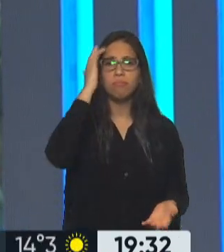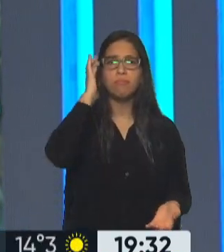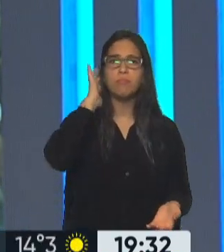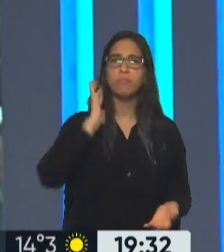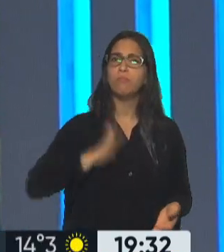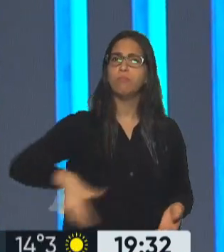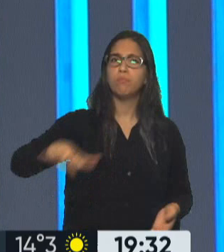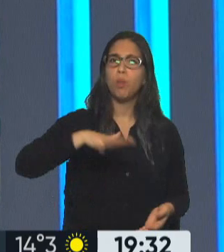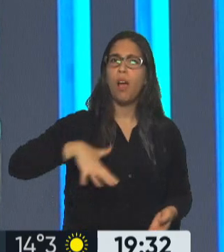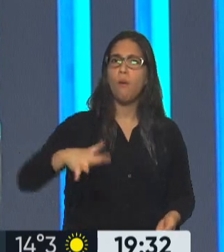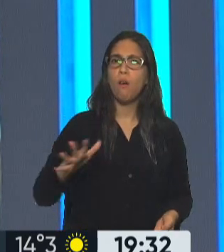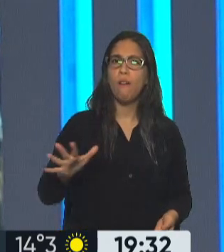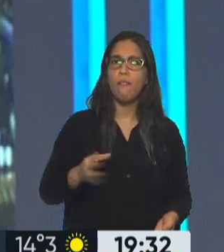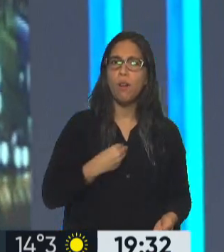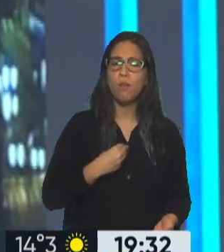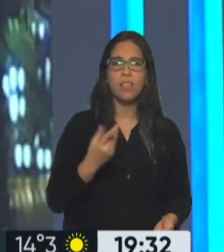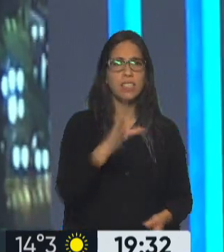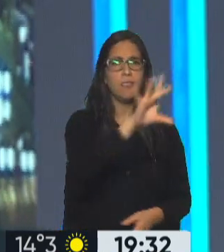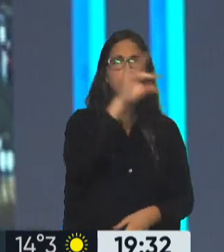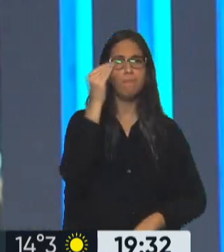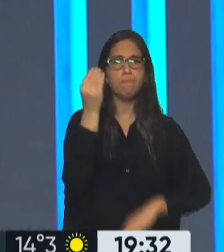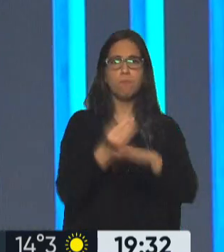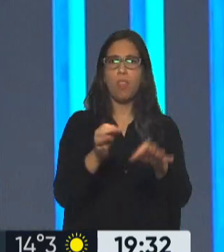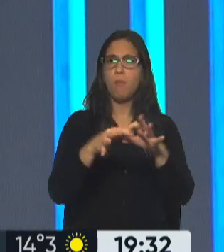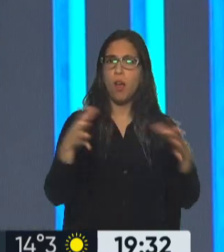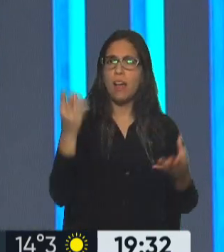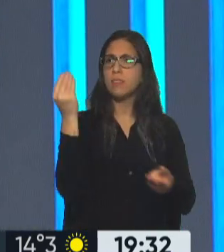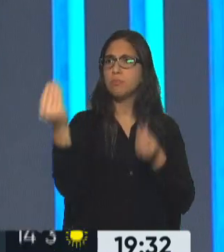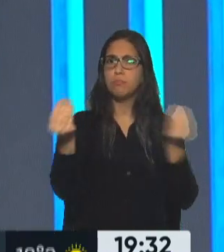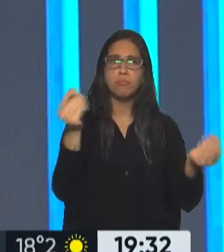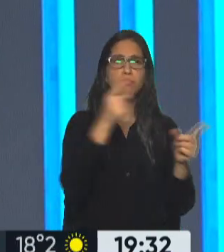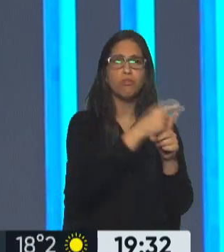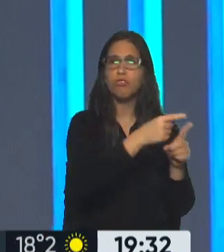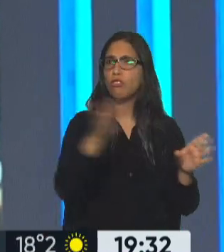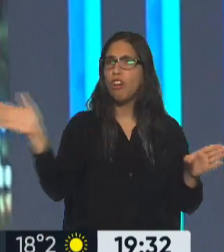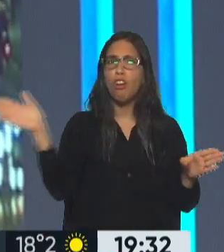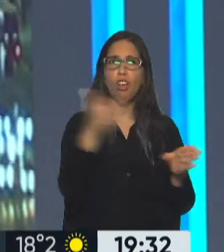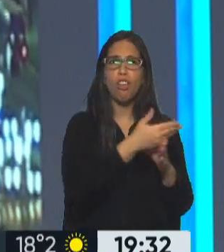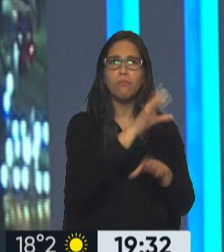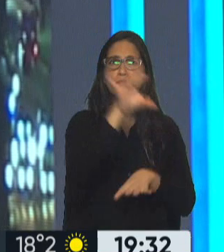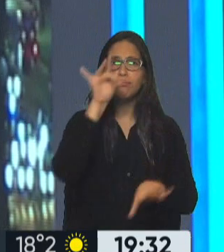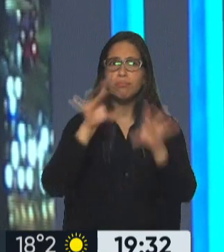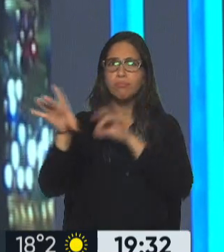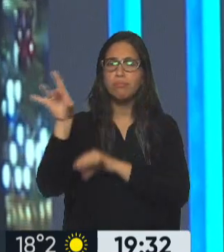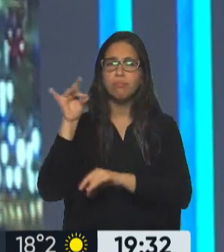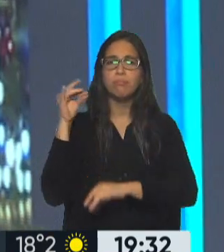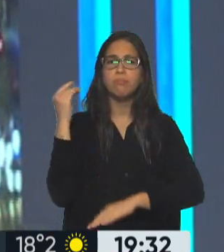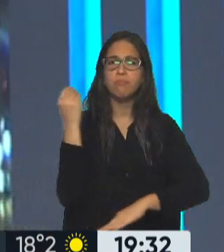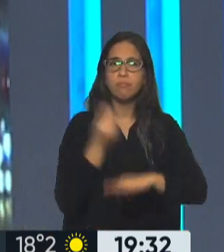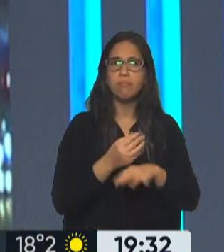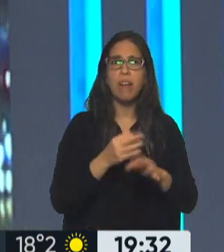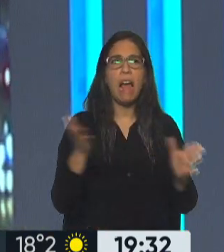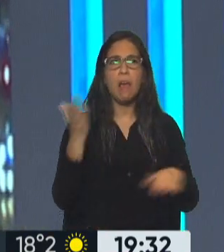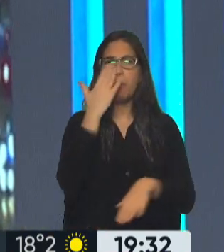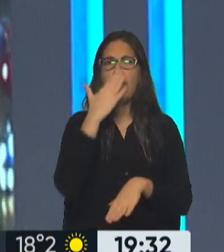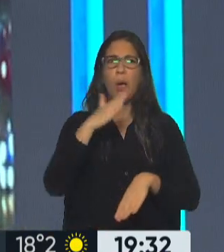popular, si fueron elegidos democráticamente unos, otros, y en el medio, herencia recibida, las culpas de uno